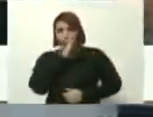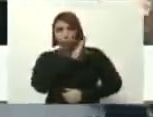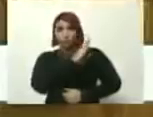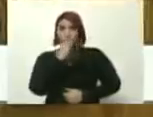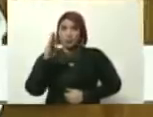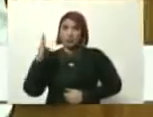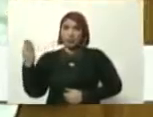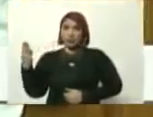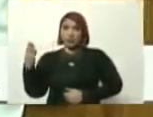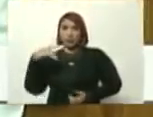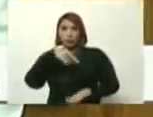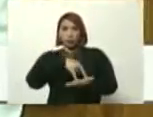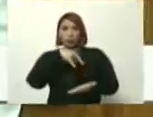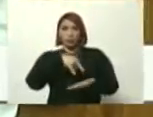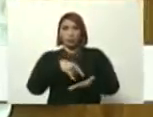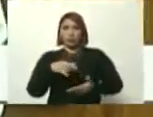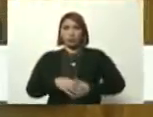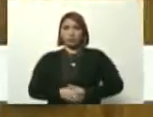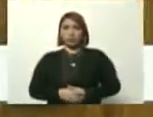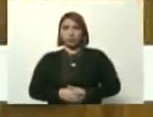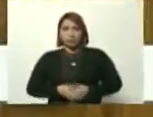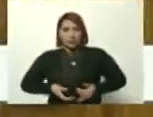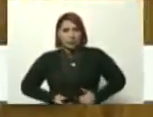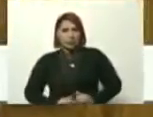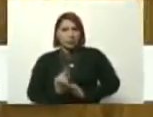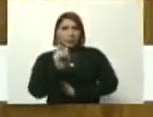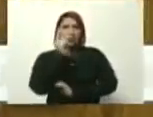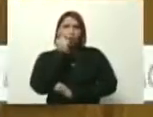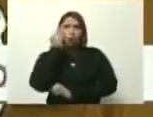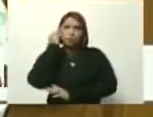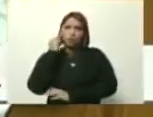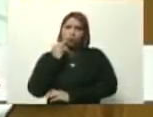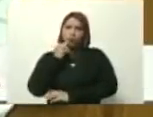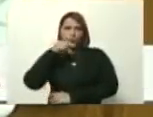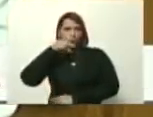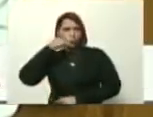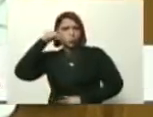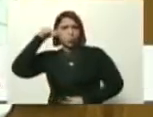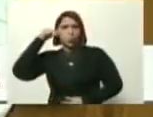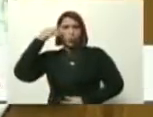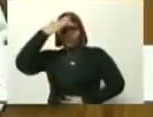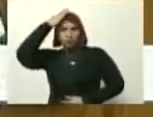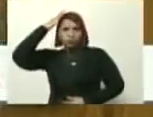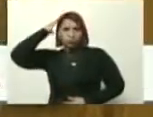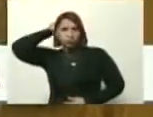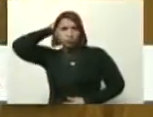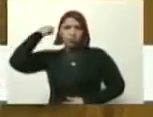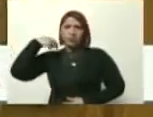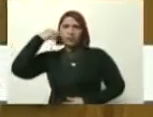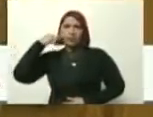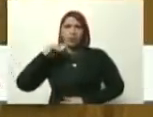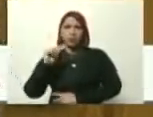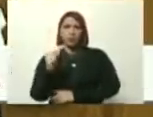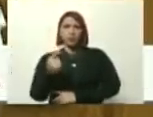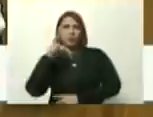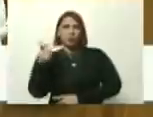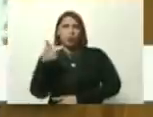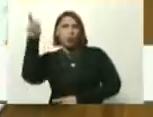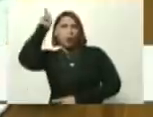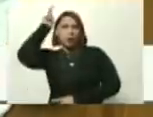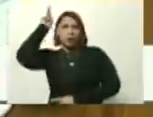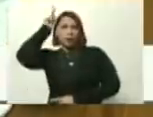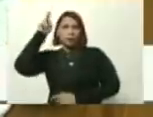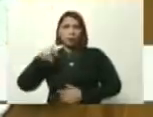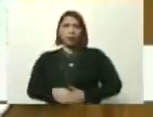bicentenario de Carabobo. Los hijos de Bolívar, de Sucre, de Miranda, de Negro Primero, de Guaycaipuro y